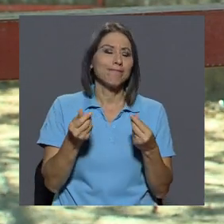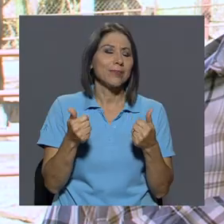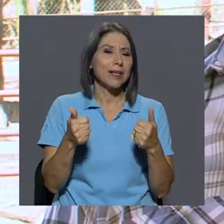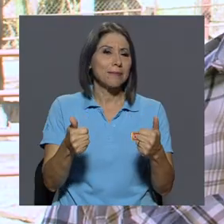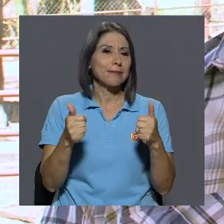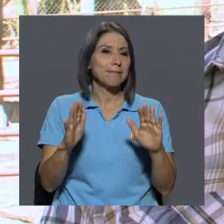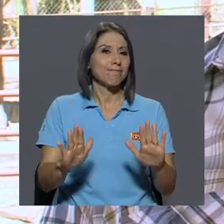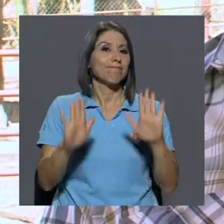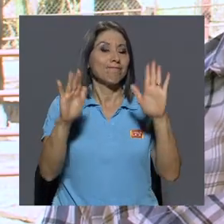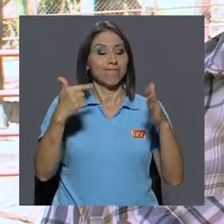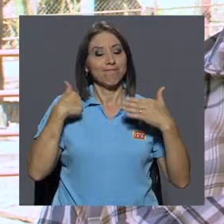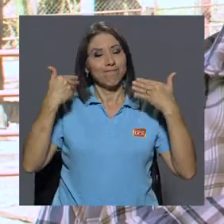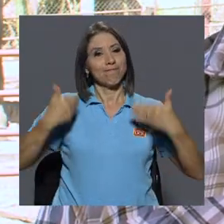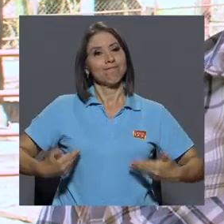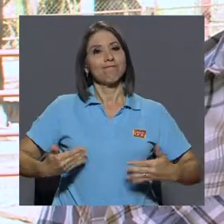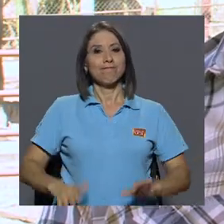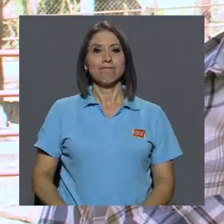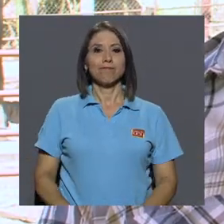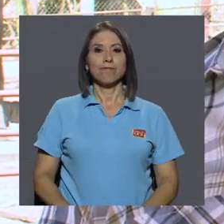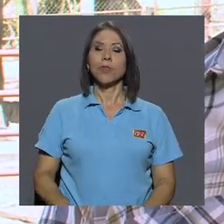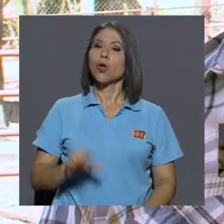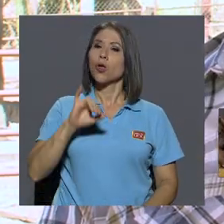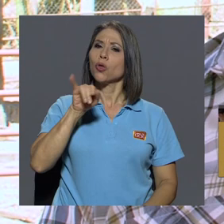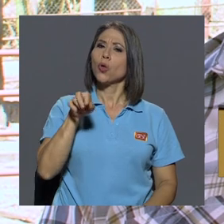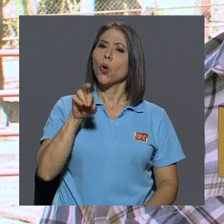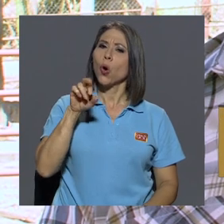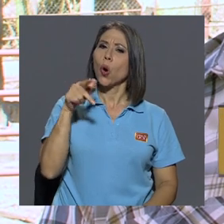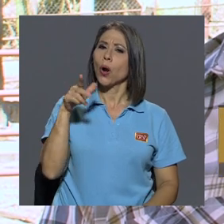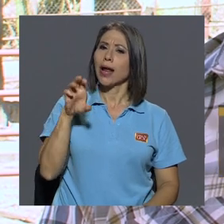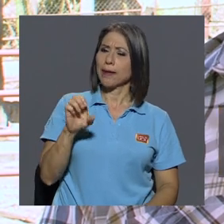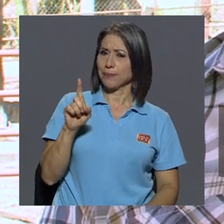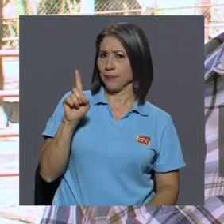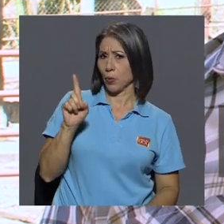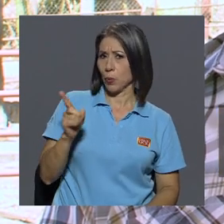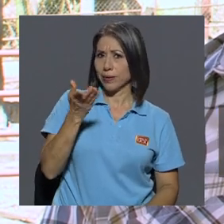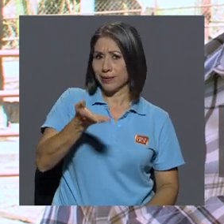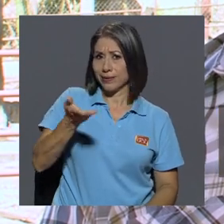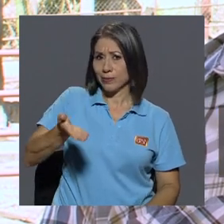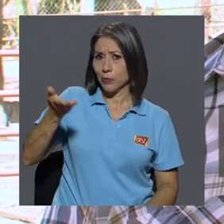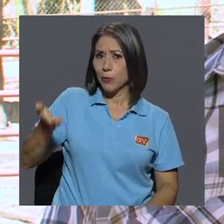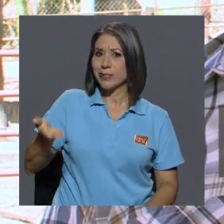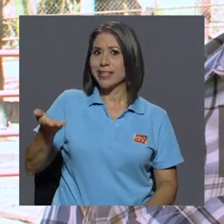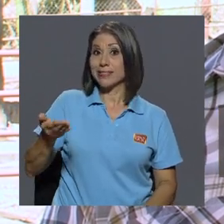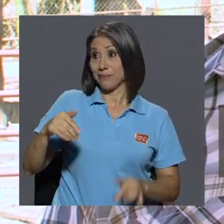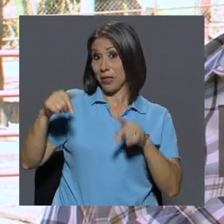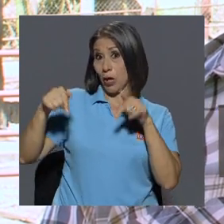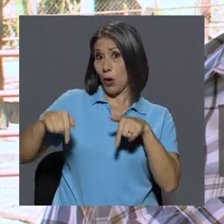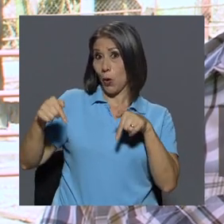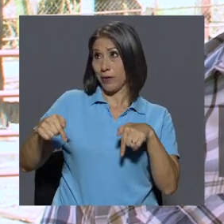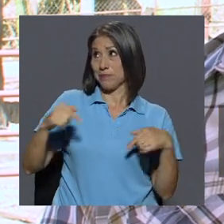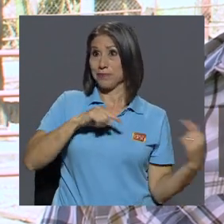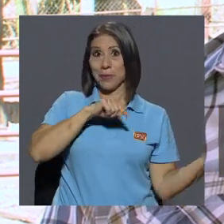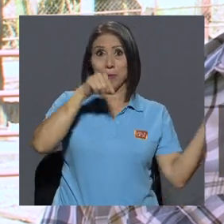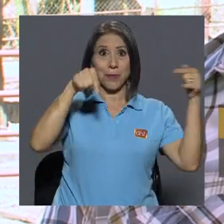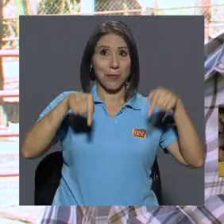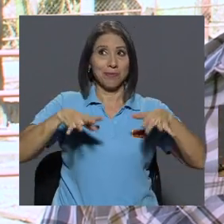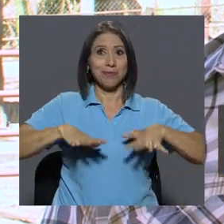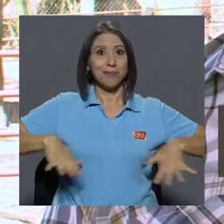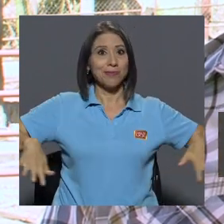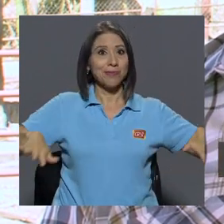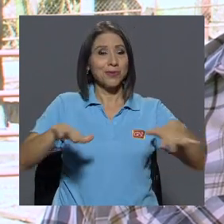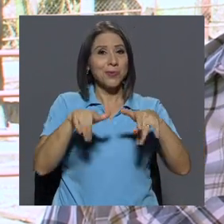servidor. Don Jorge, una de las cosas que nos hace venir hoy a un lugar en el